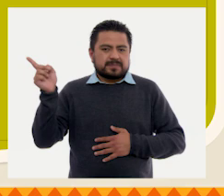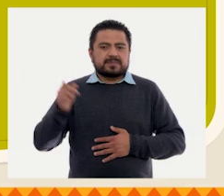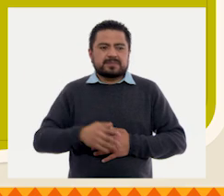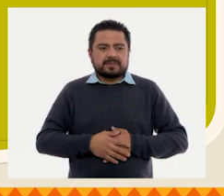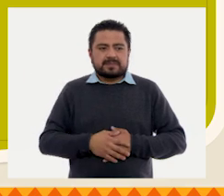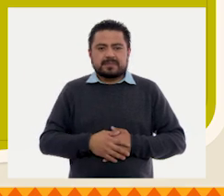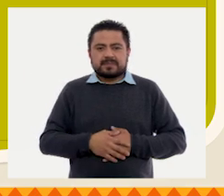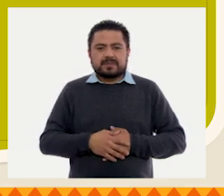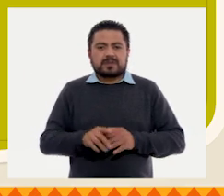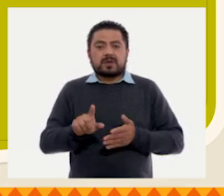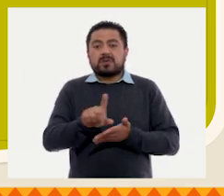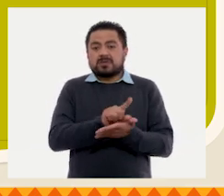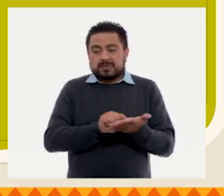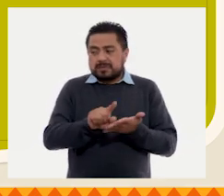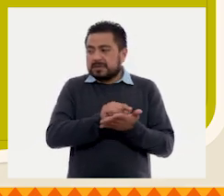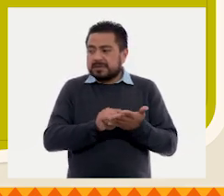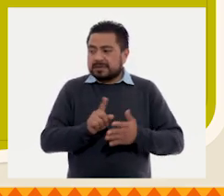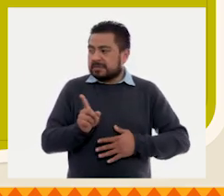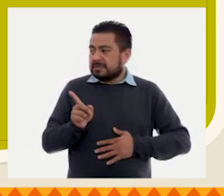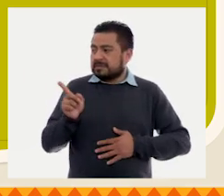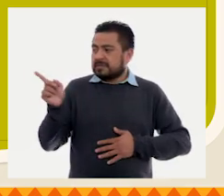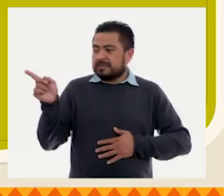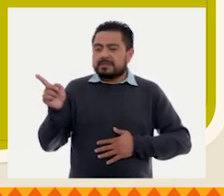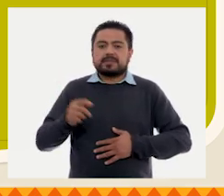@CEPMX. Twitter